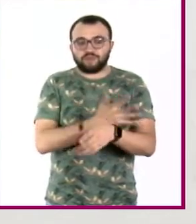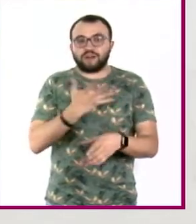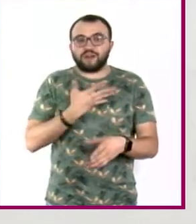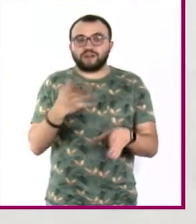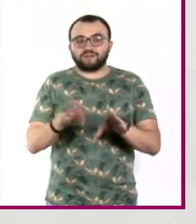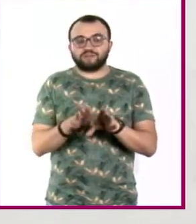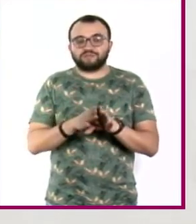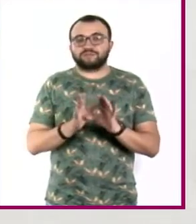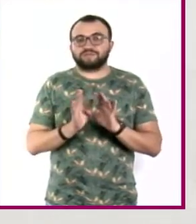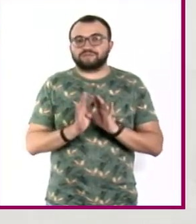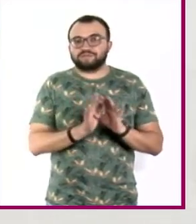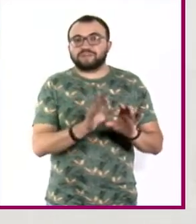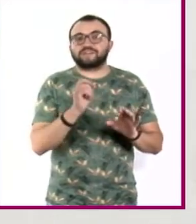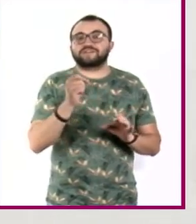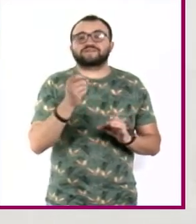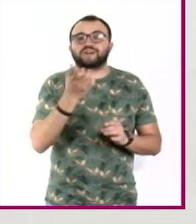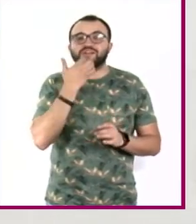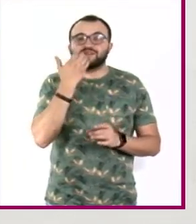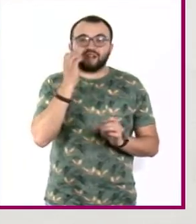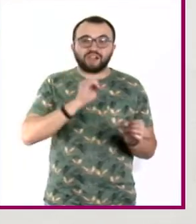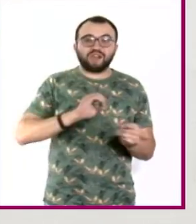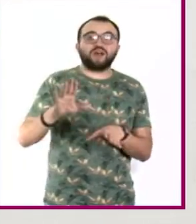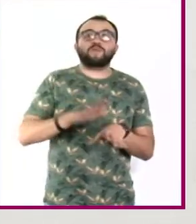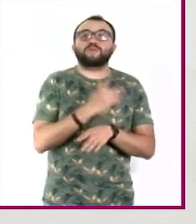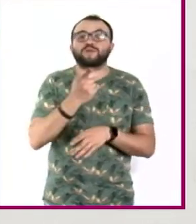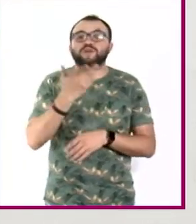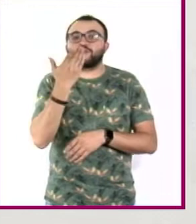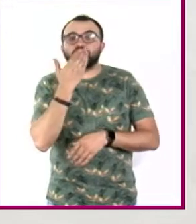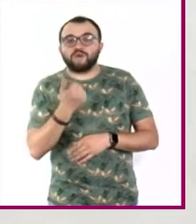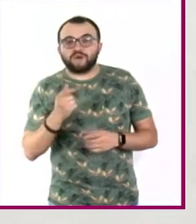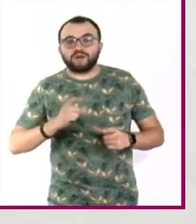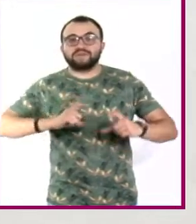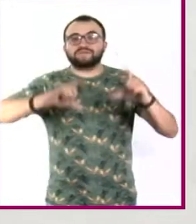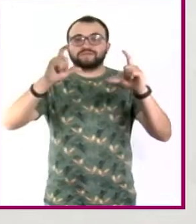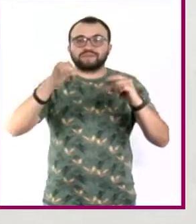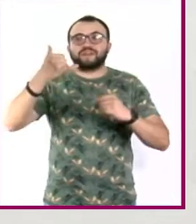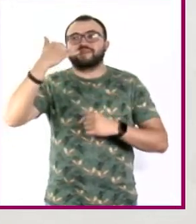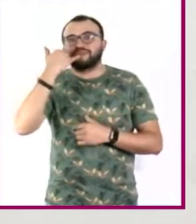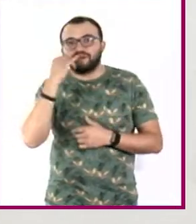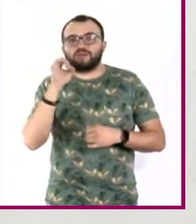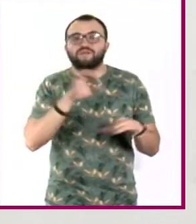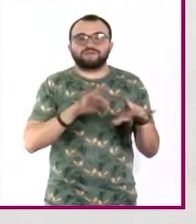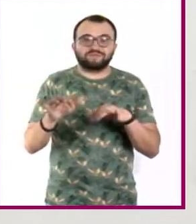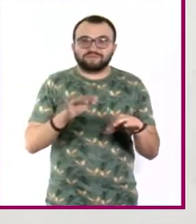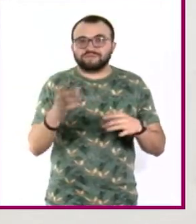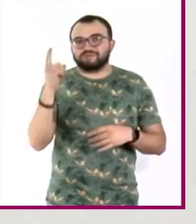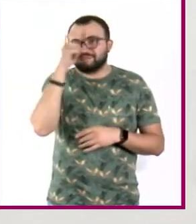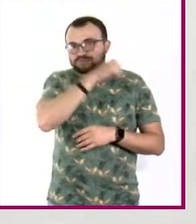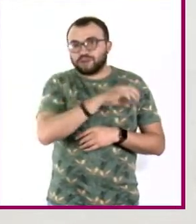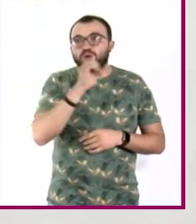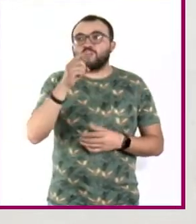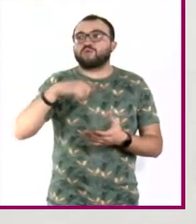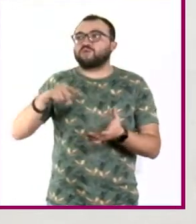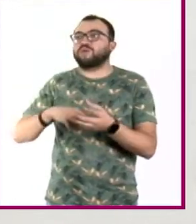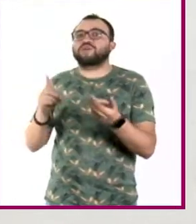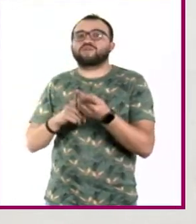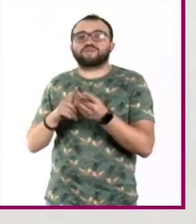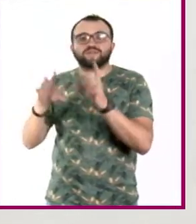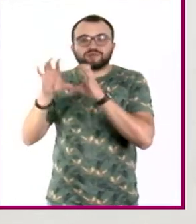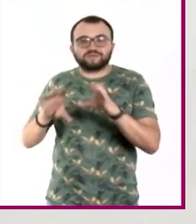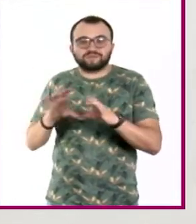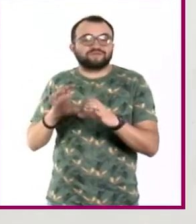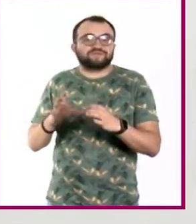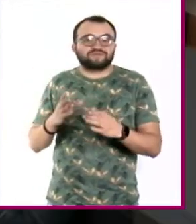quedado rezagados en su formación educativa por no tener disponibilidad de algún celular o tableta o un sitio con computadoras y acceso a